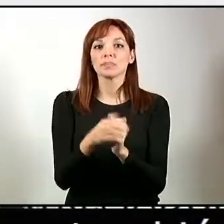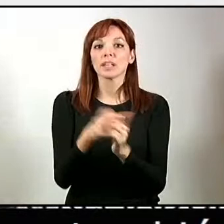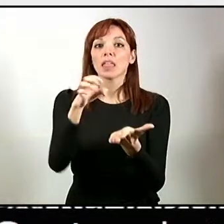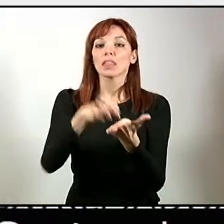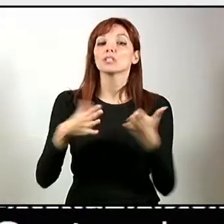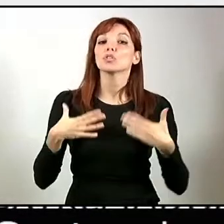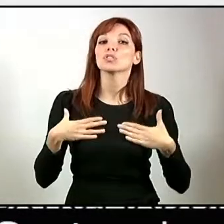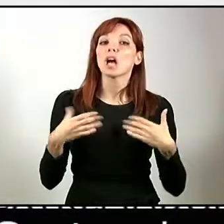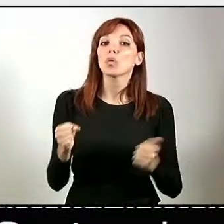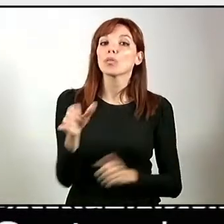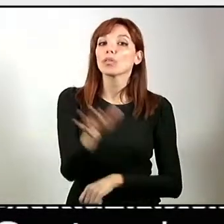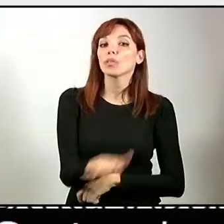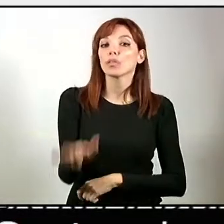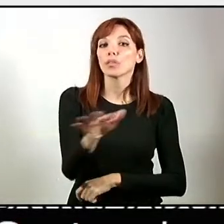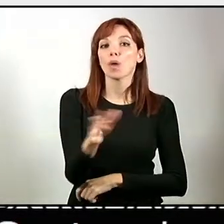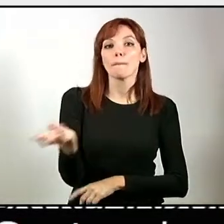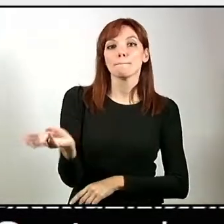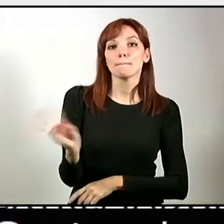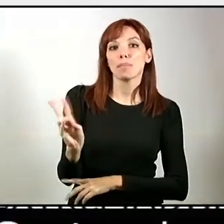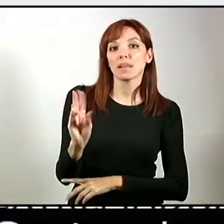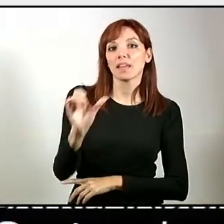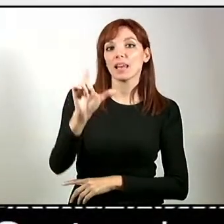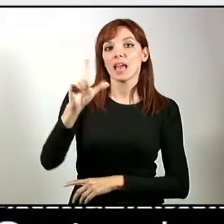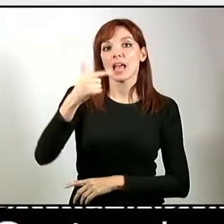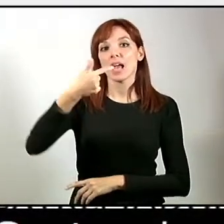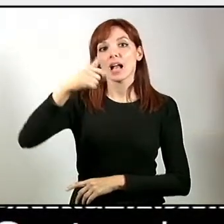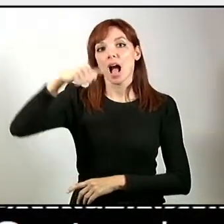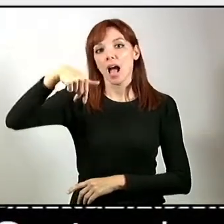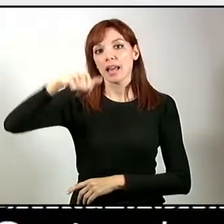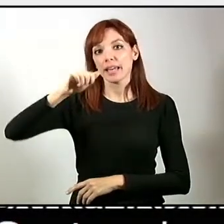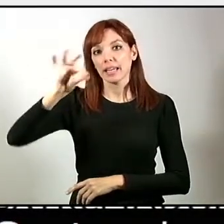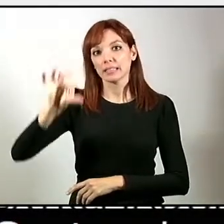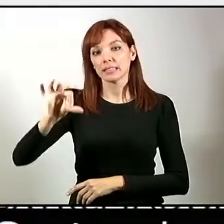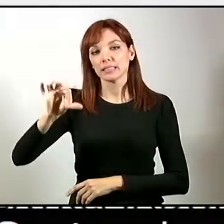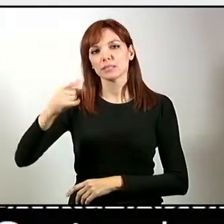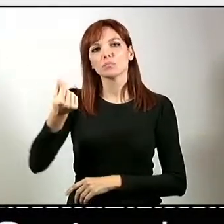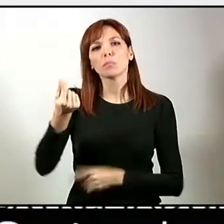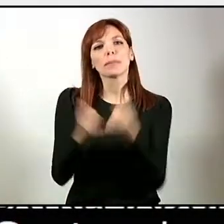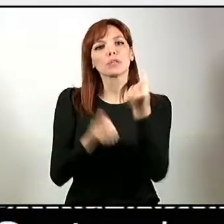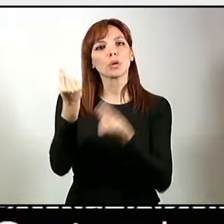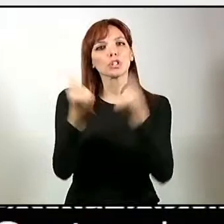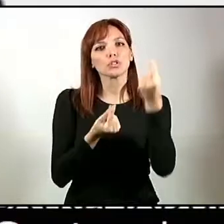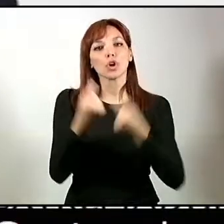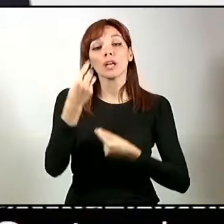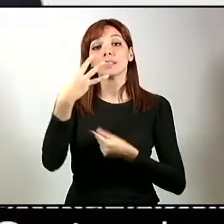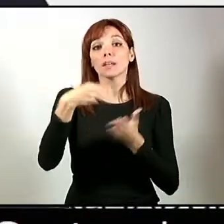la localidad de Valverde de Leganés, un centro de salud que tiene un presupuesto de